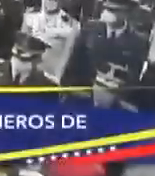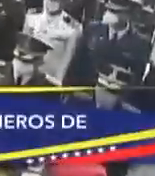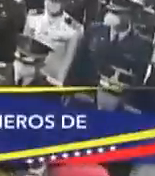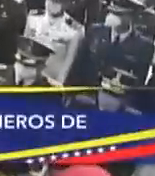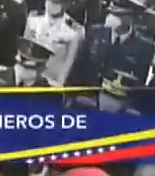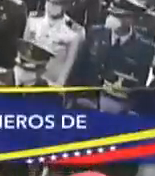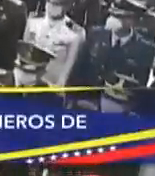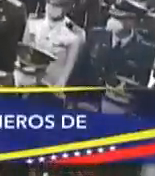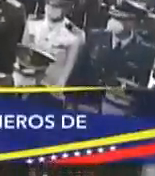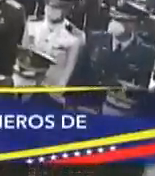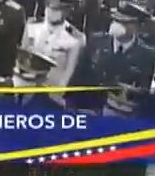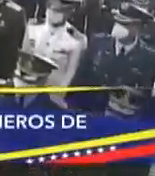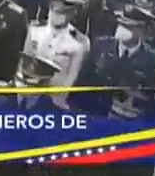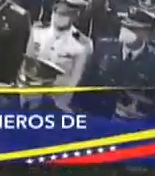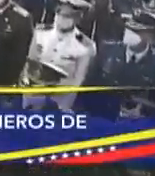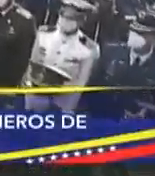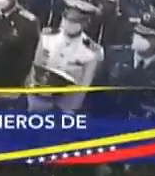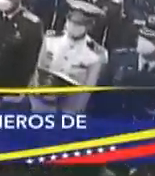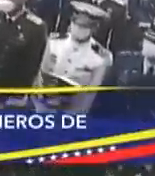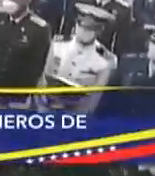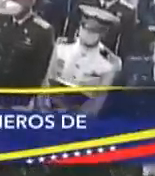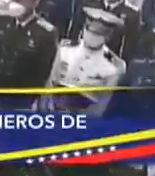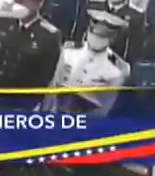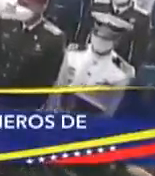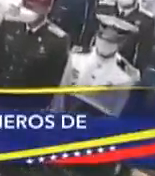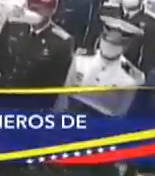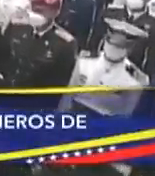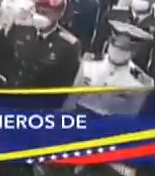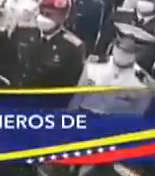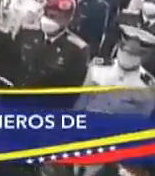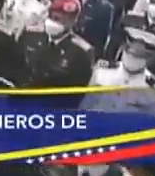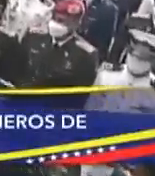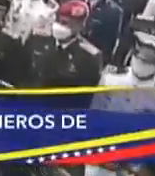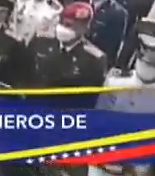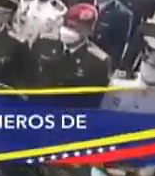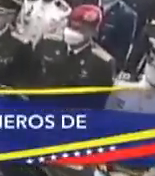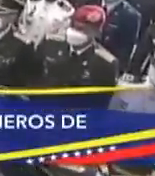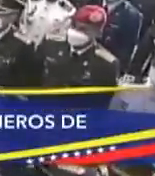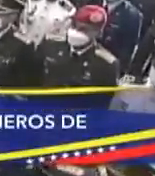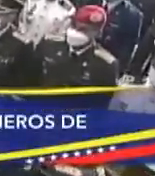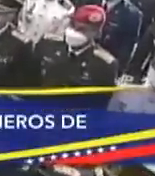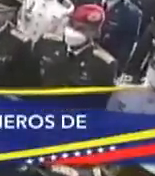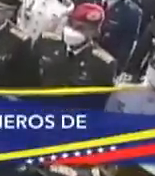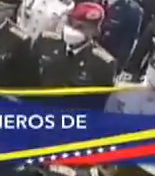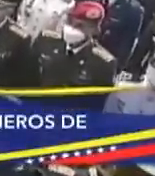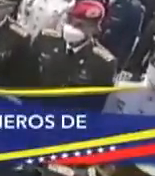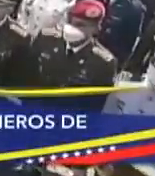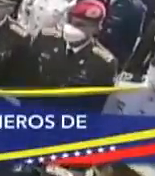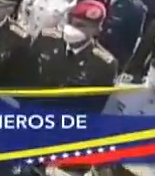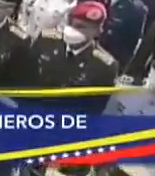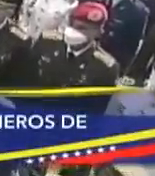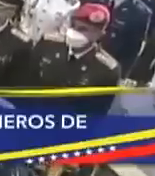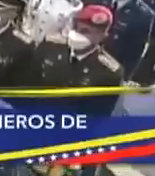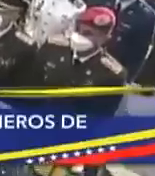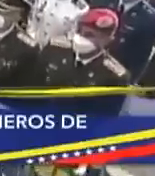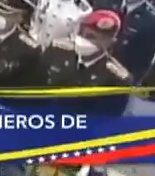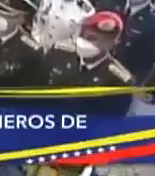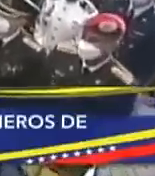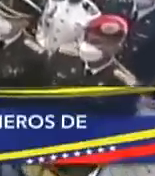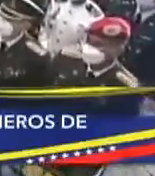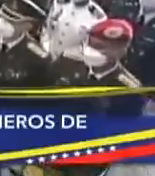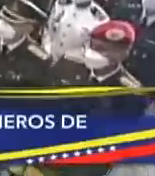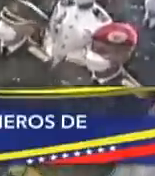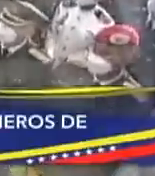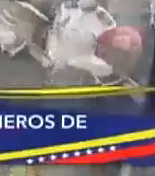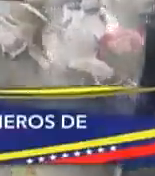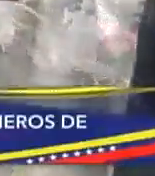Y uno al grado de general de brigada y contraalmirante y 57 en primer lugar de orden de mérito de cada